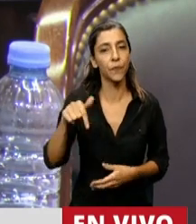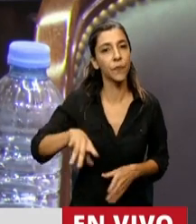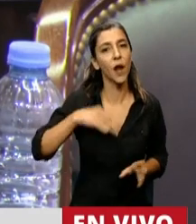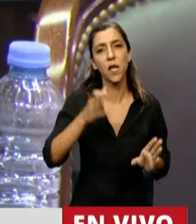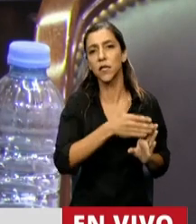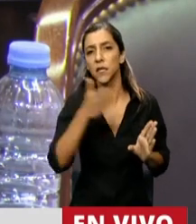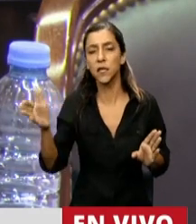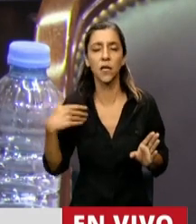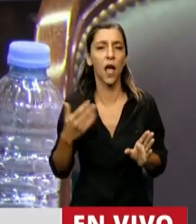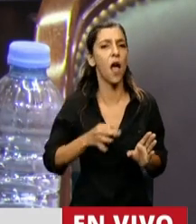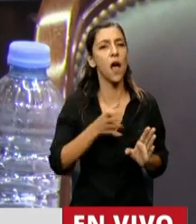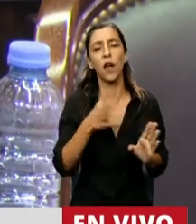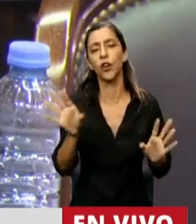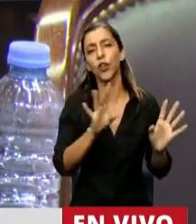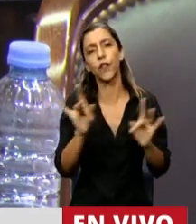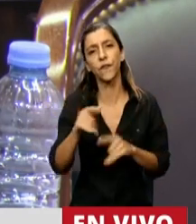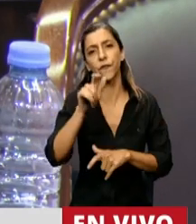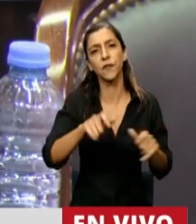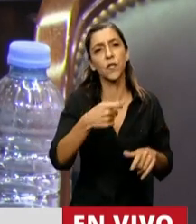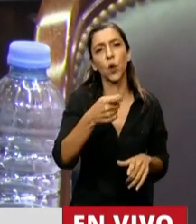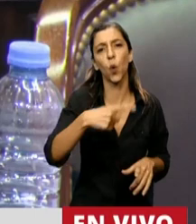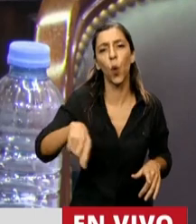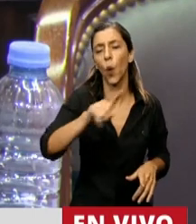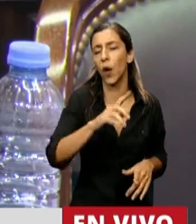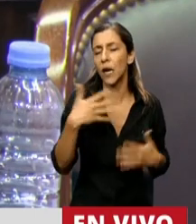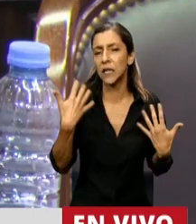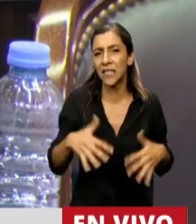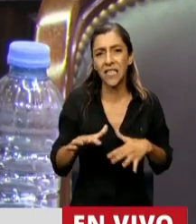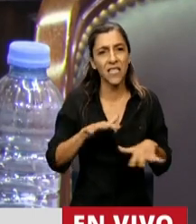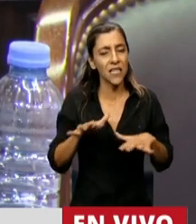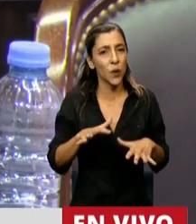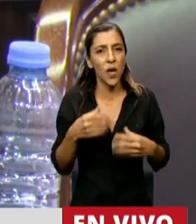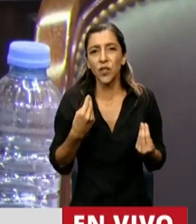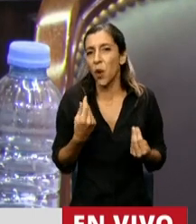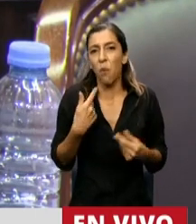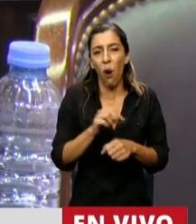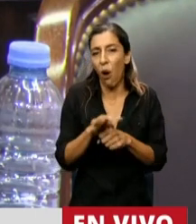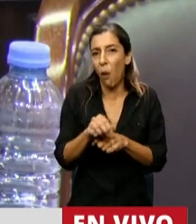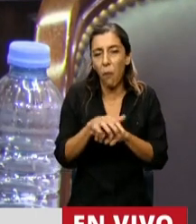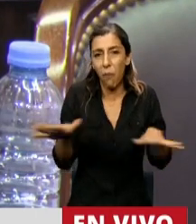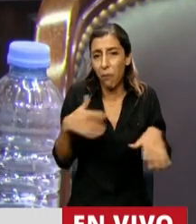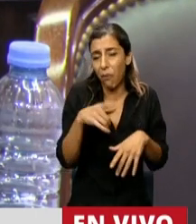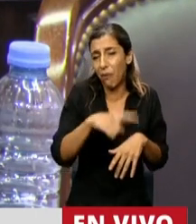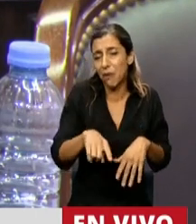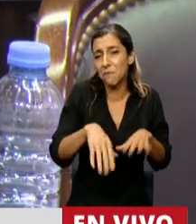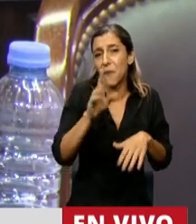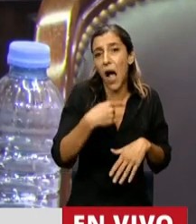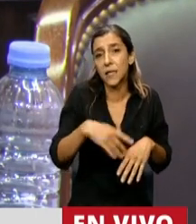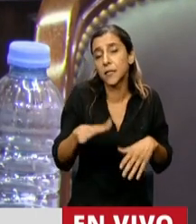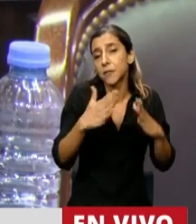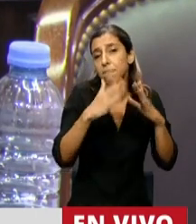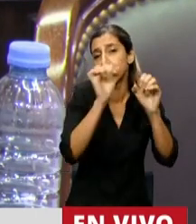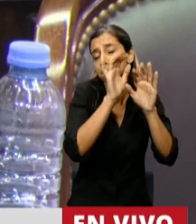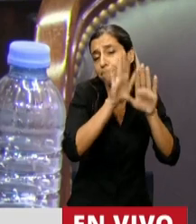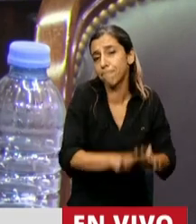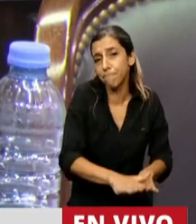duro para los jubilados, muy duro, porque la pandemia los obligó como a todos a